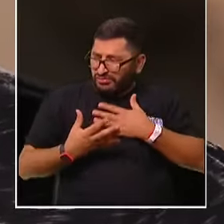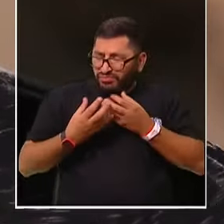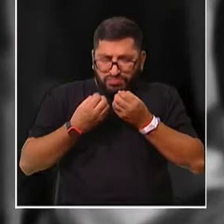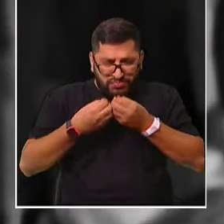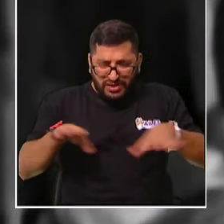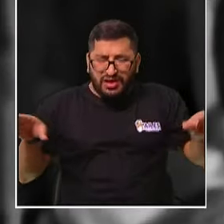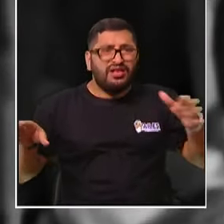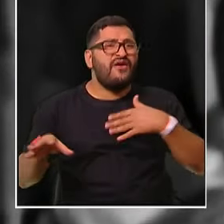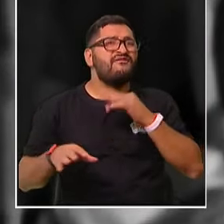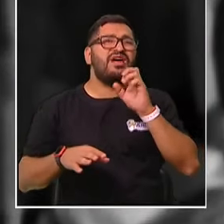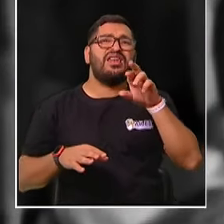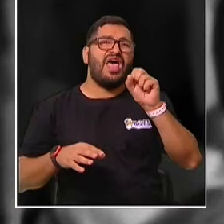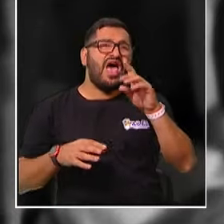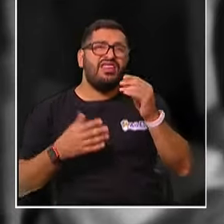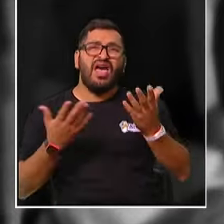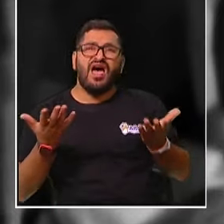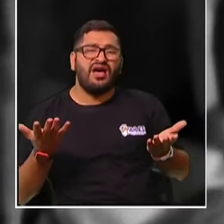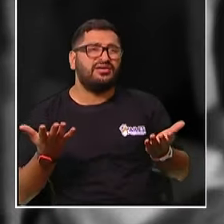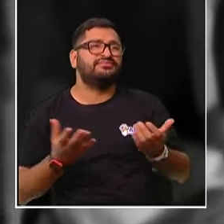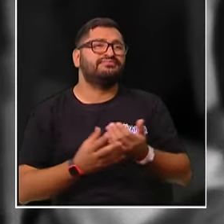Fernanda.